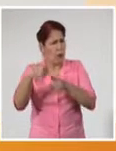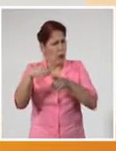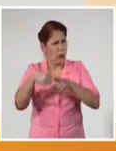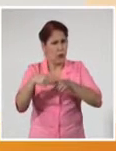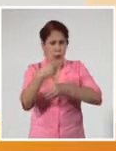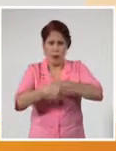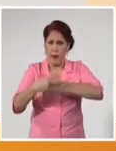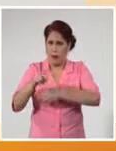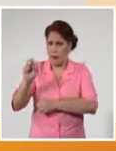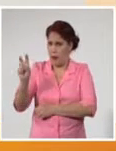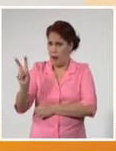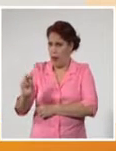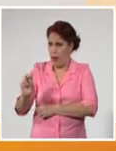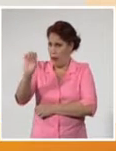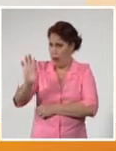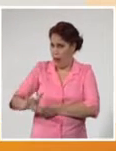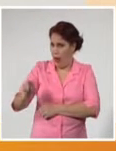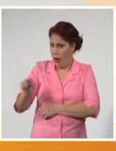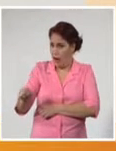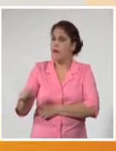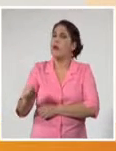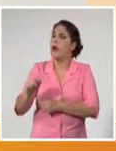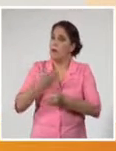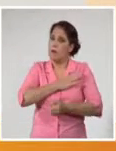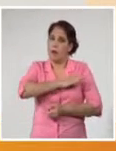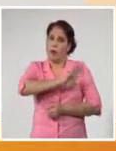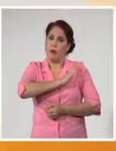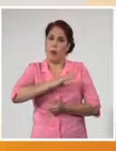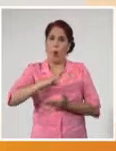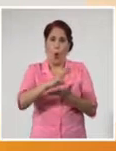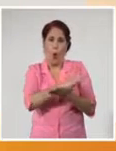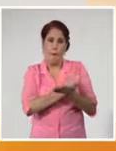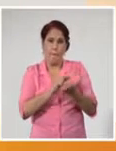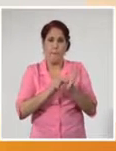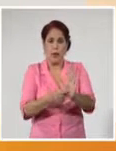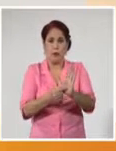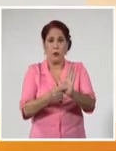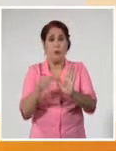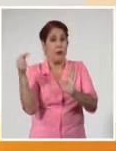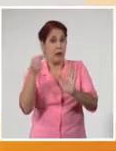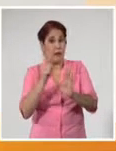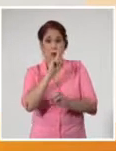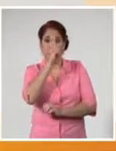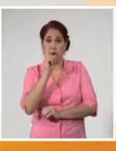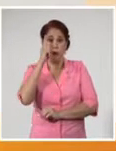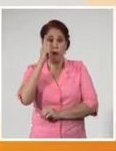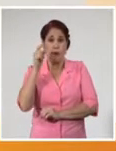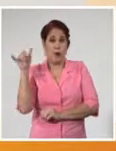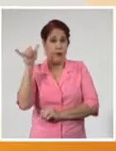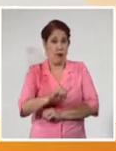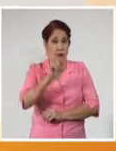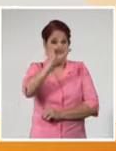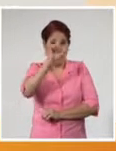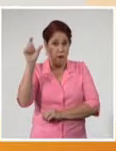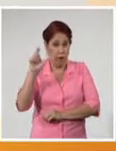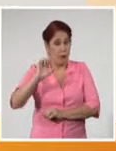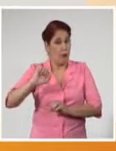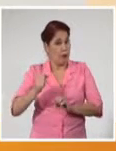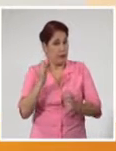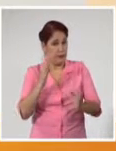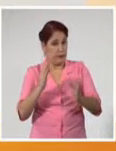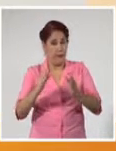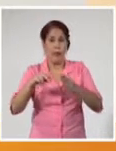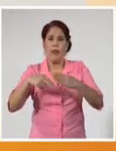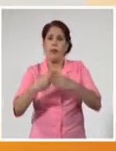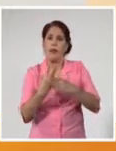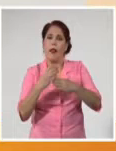deben presentar esquema de vacunación completo, mostrar resultado negativo de PCR a su llegada al país realizado en un periodo máximo